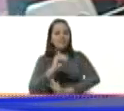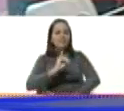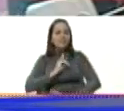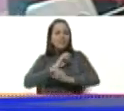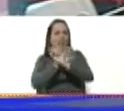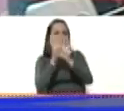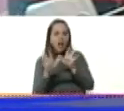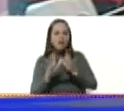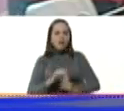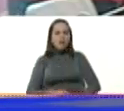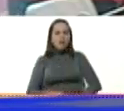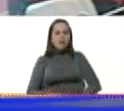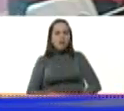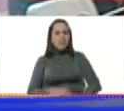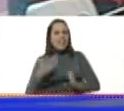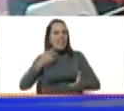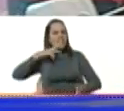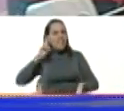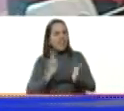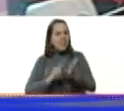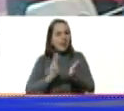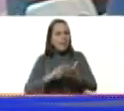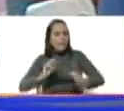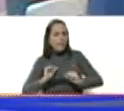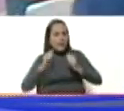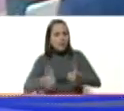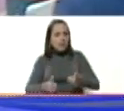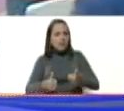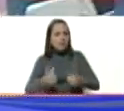claridad cuándo es de verdad que comienza el